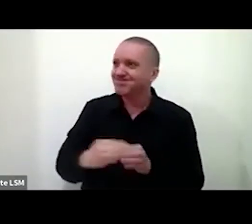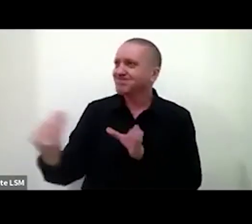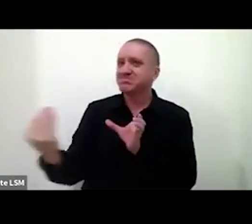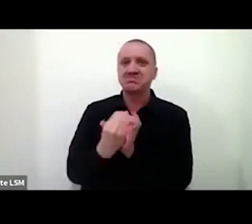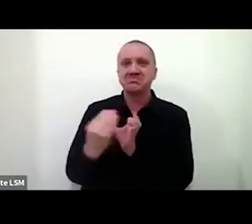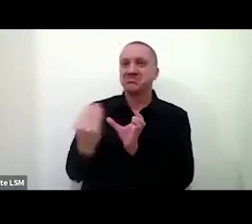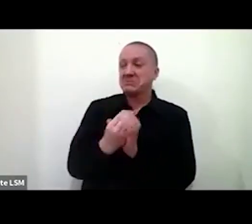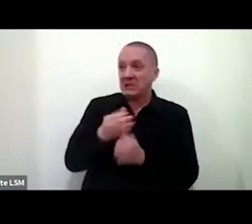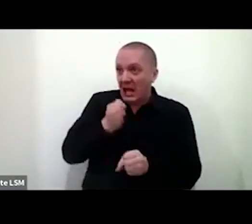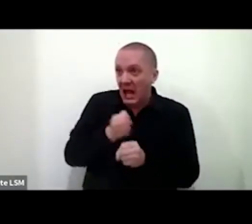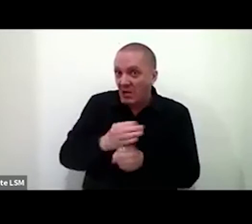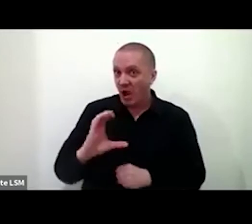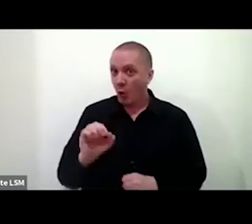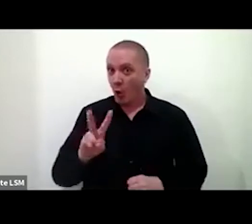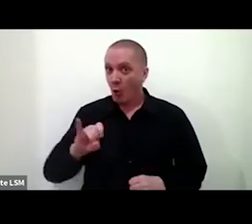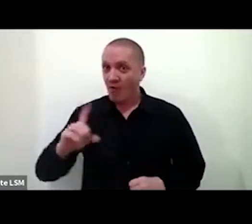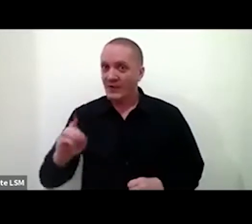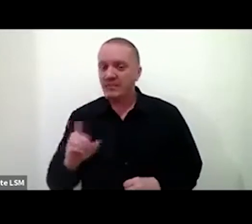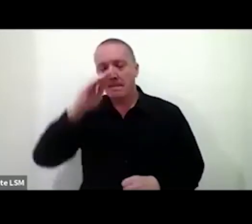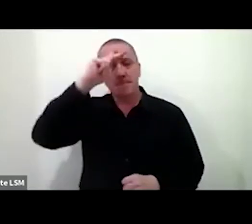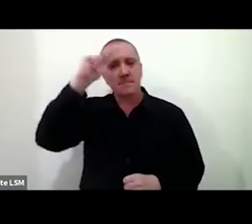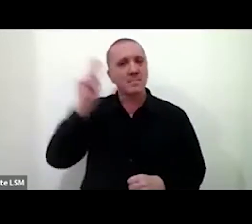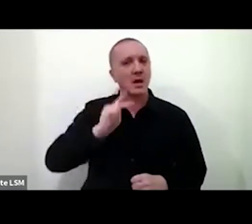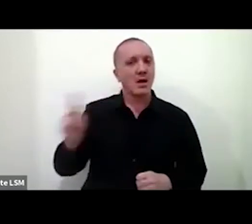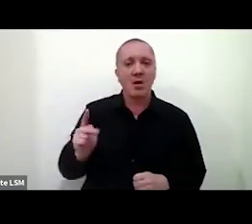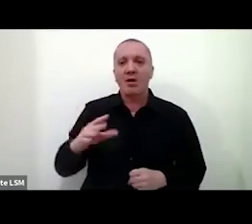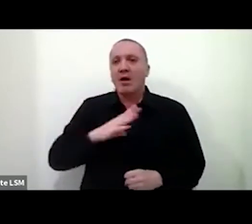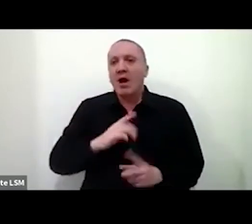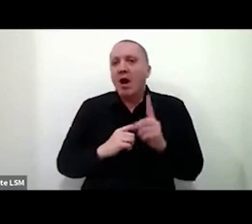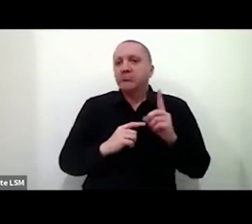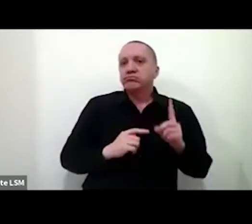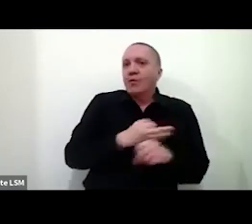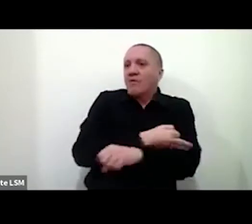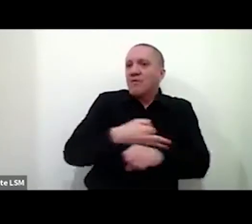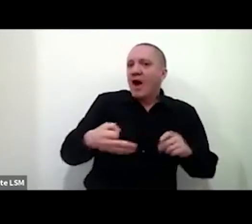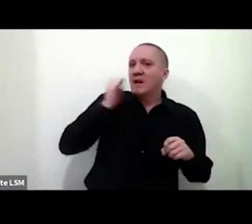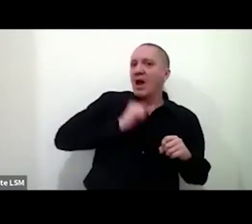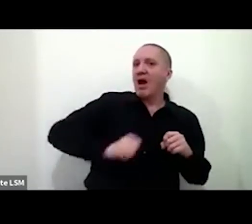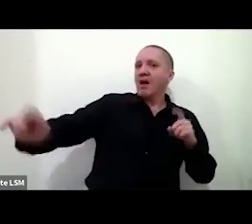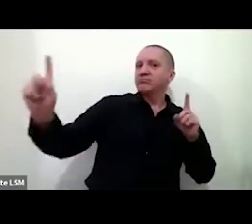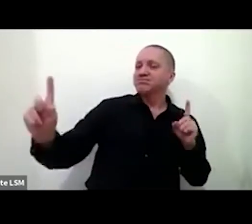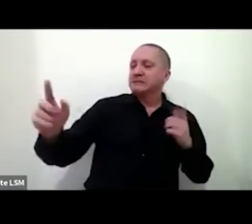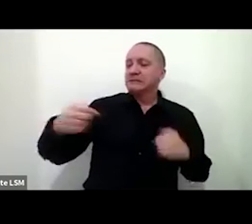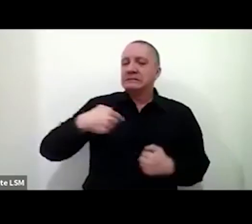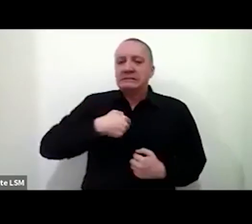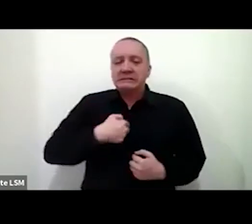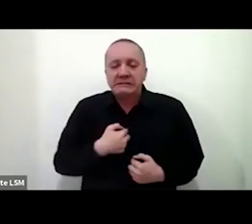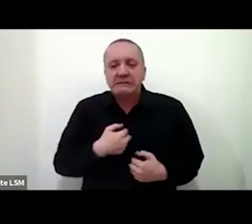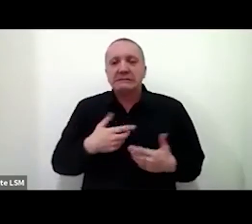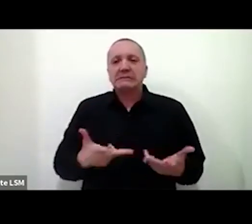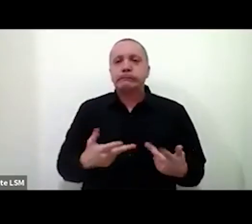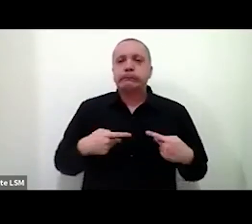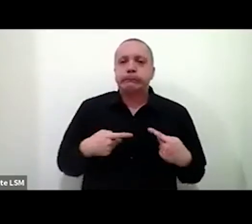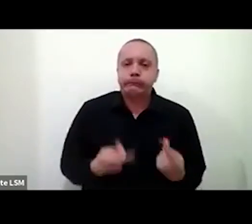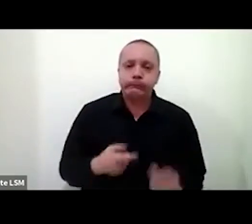acceder a los insumos, y se cancelaron las cirugías programadas. Al paso que vamos, algunos compañeros y compañeras